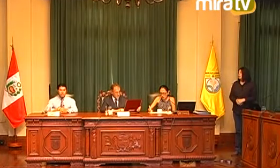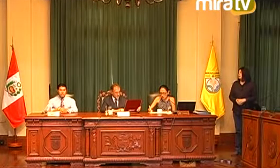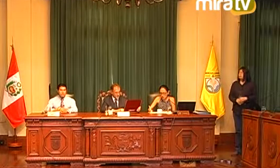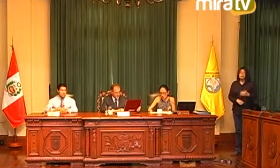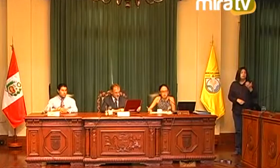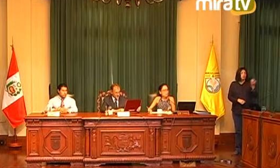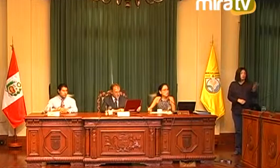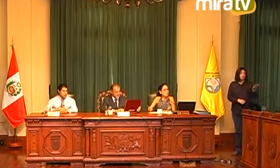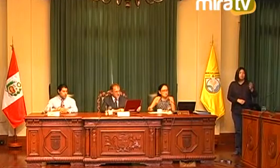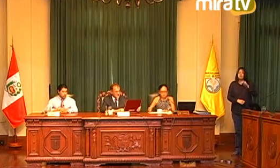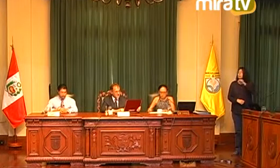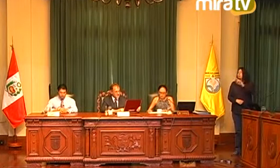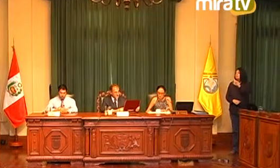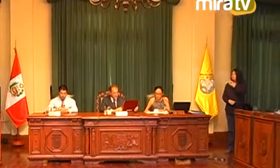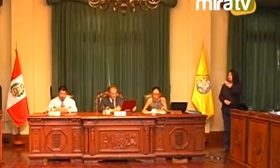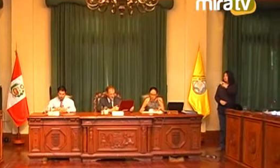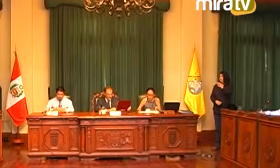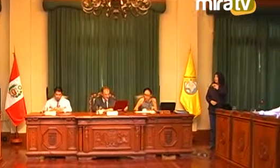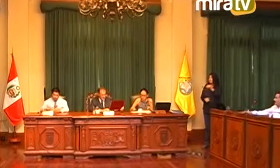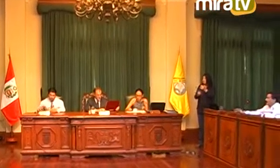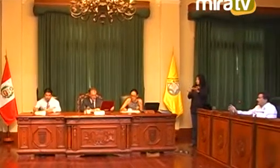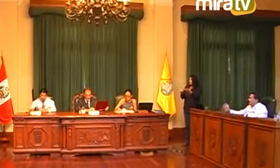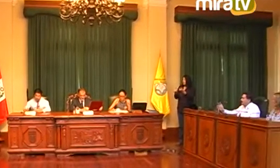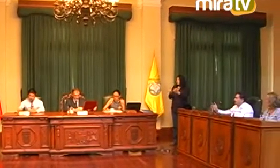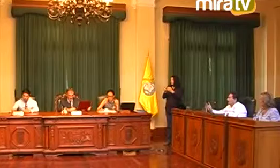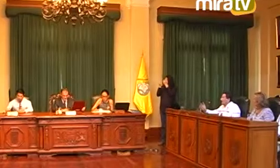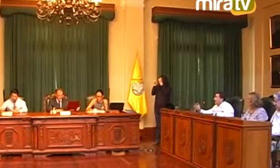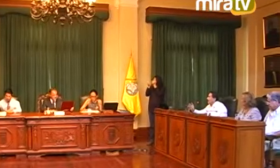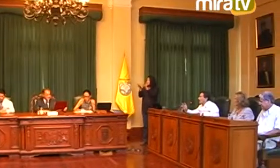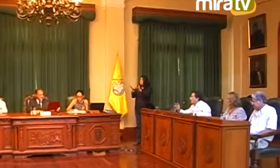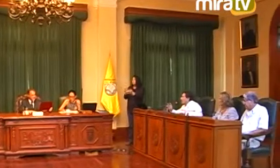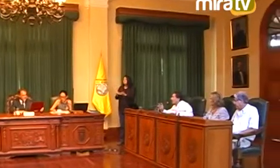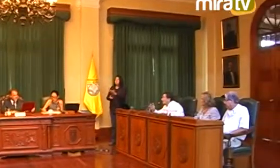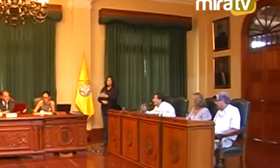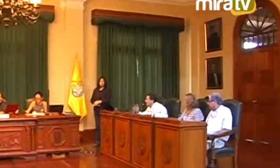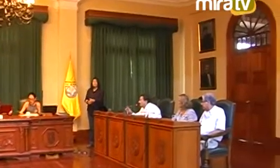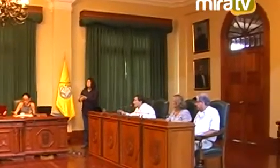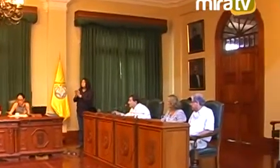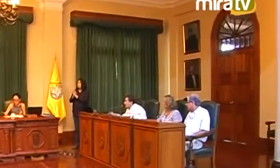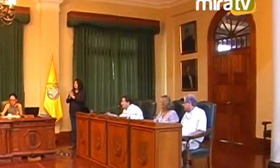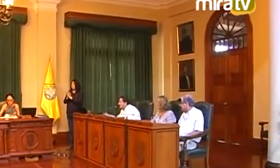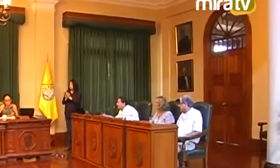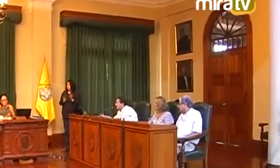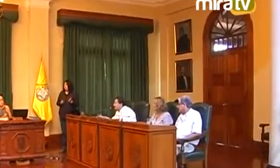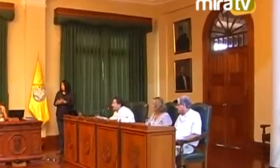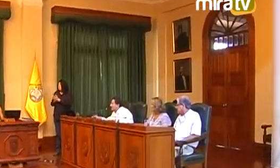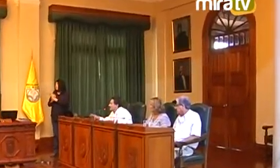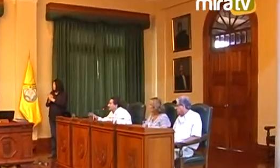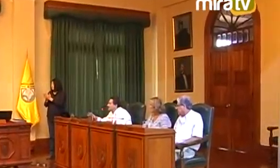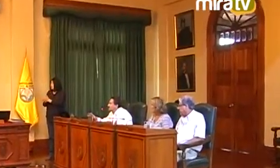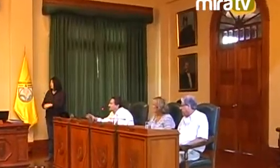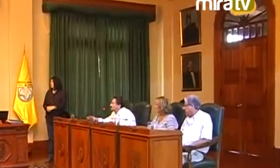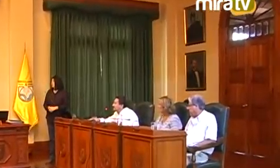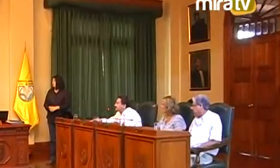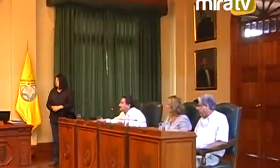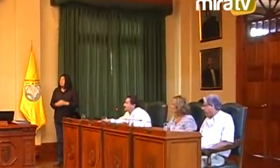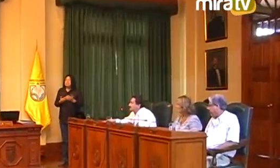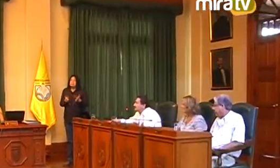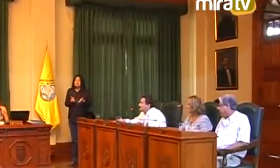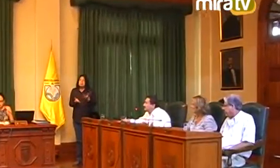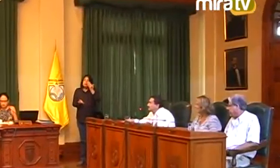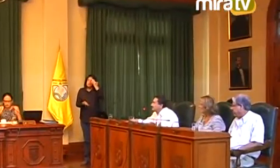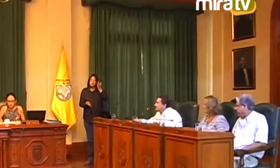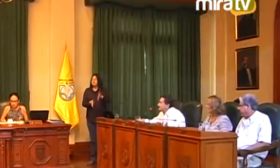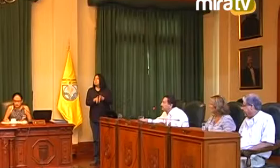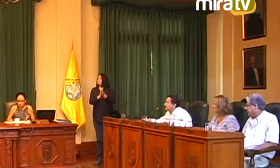el señor Martín Bustamante quiere hacer un informe, tiene el uso de la palabra. Un pedido más bien, señor alcalde. Sabemos que los pedidos